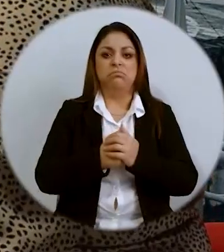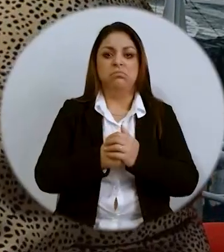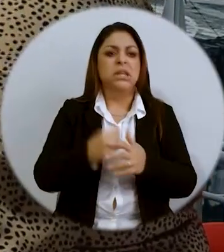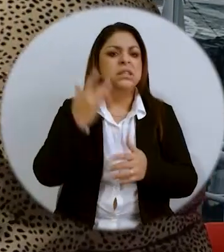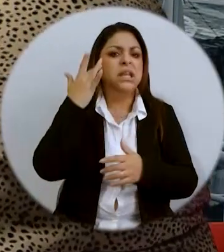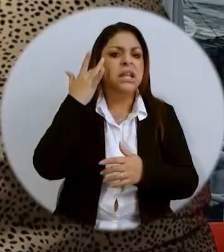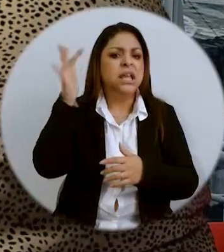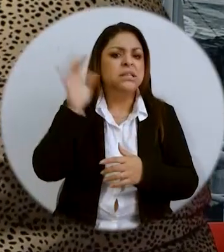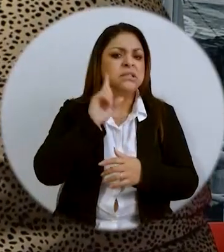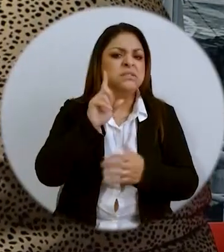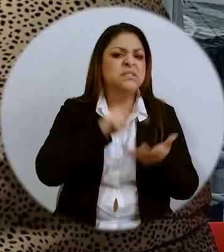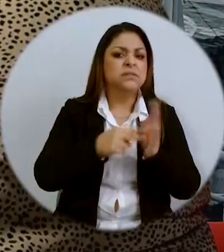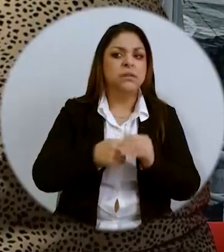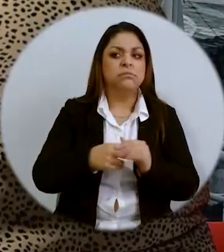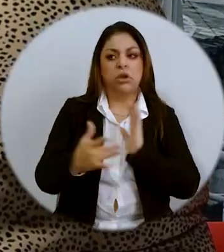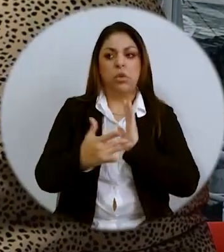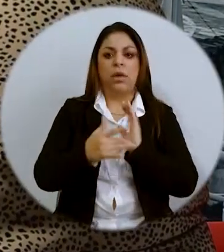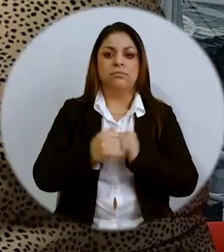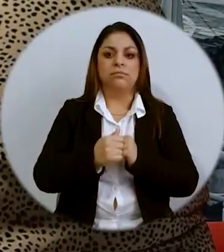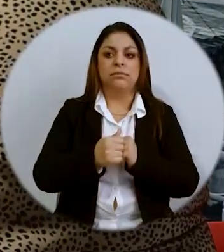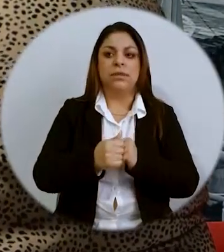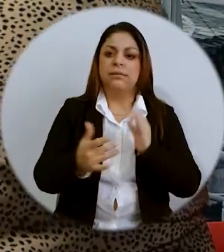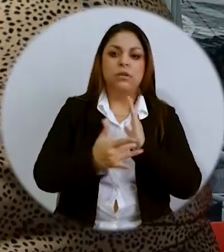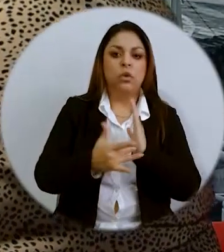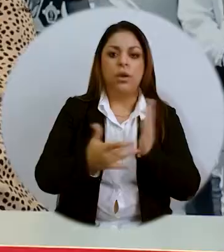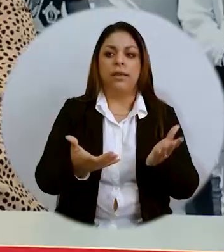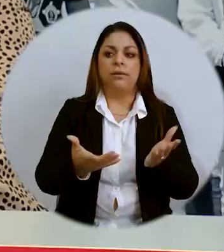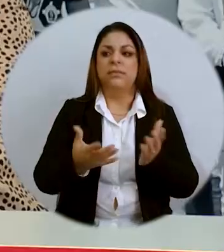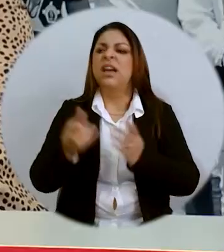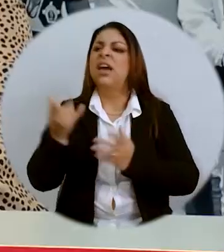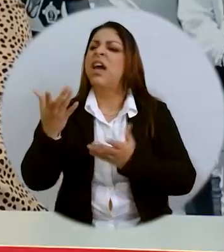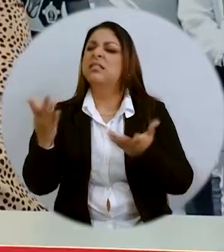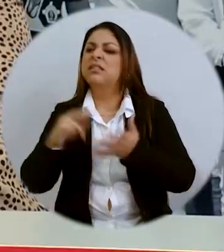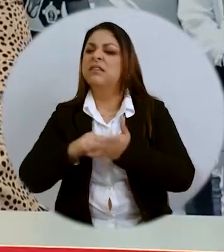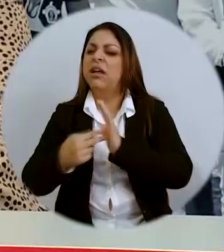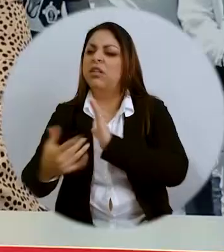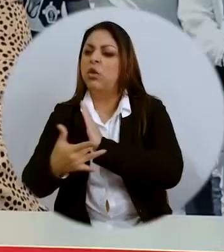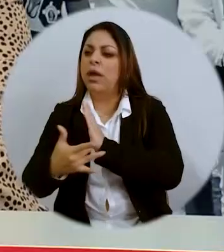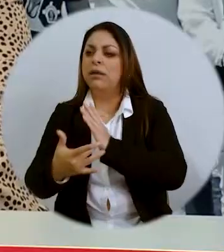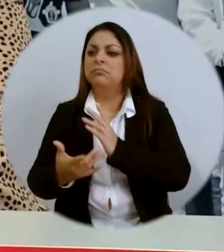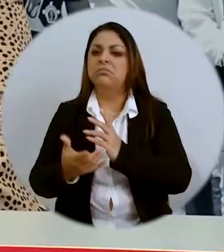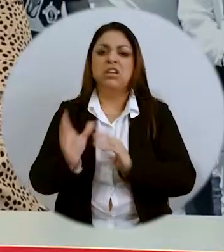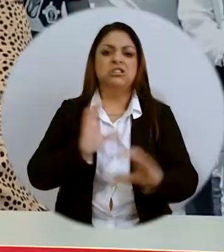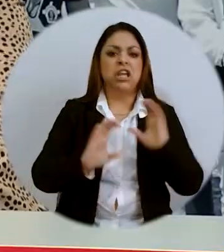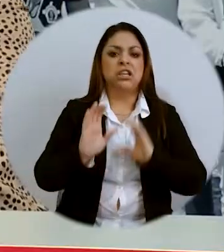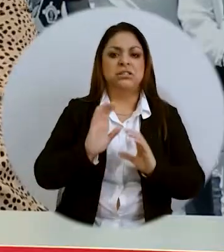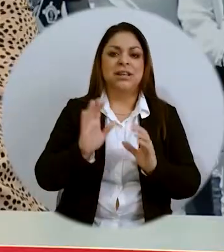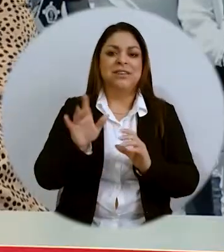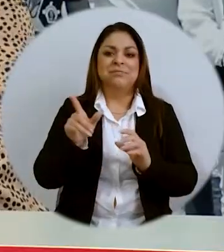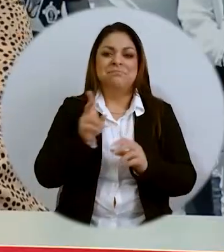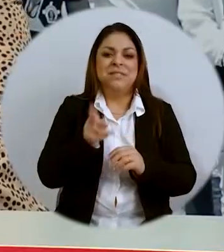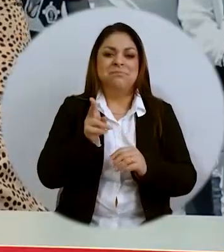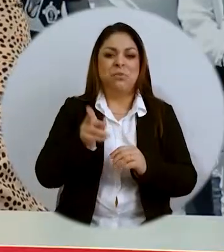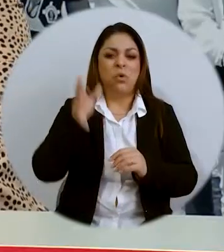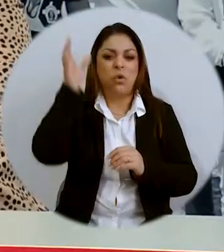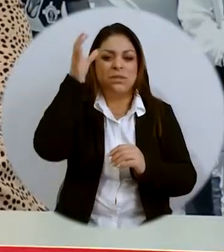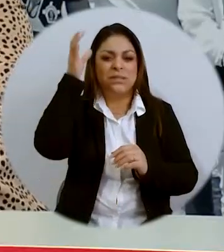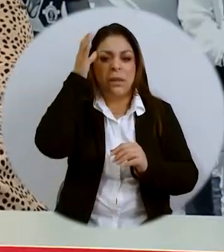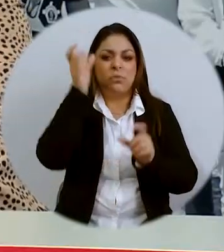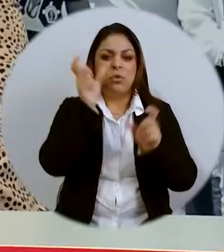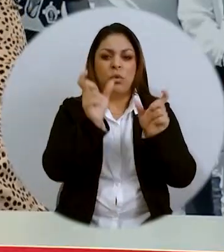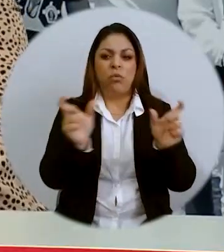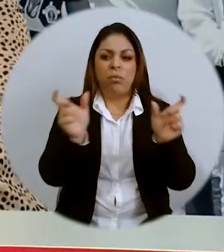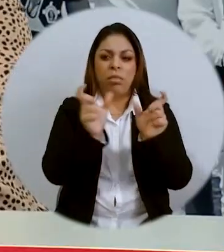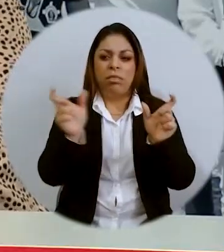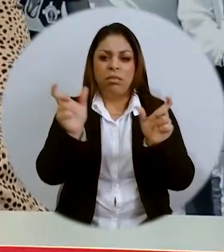artificial? Tecnología. ¿Verdad? ¿Qué es tecnología? Ciencia, ¿verdad? Entonces, esta interconexión que hay de los conceptos y